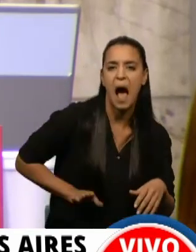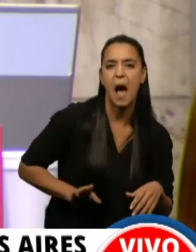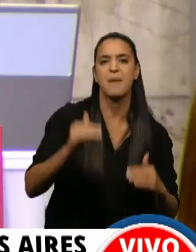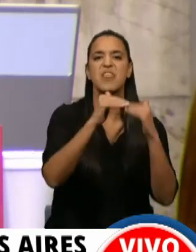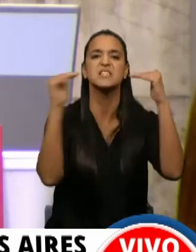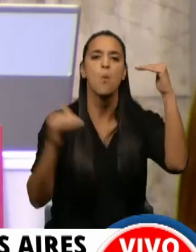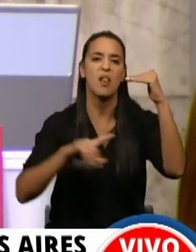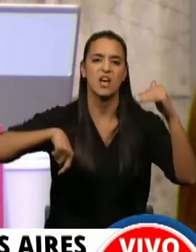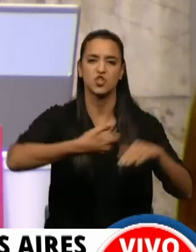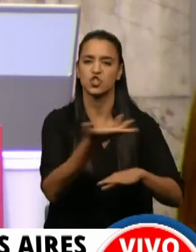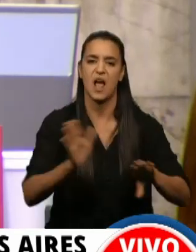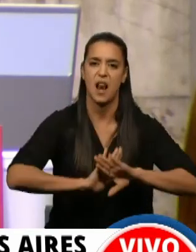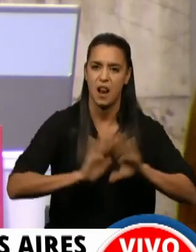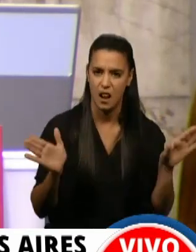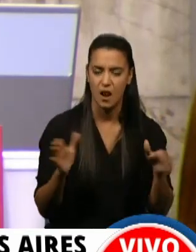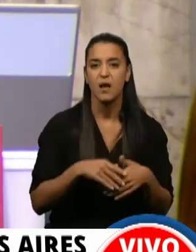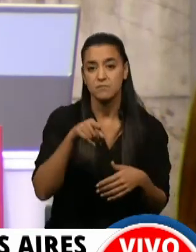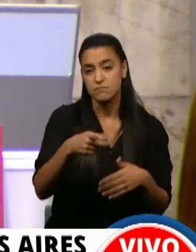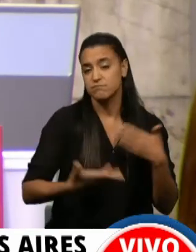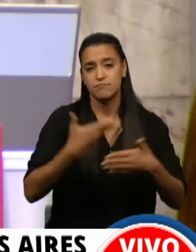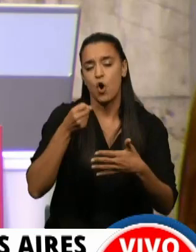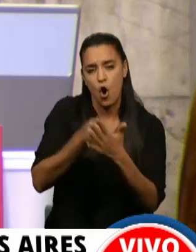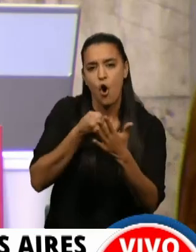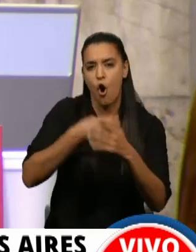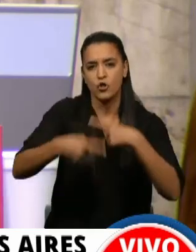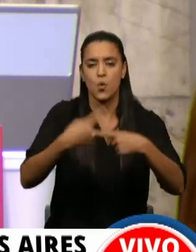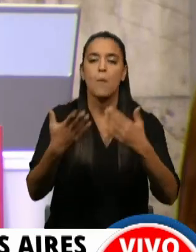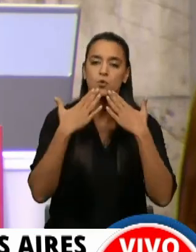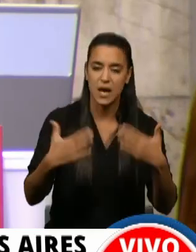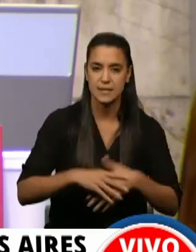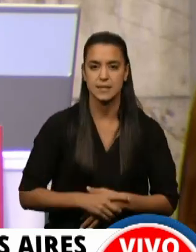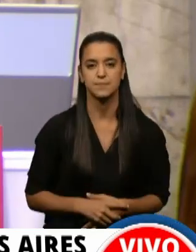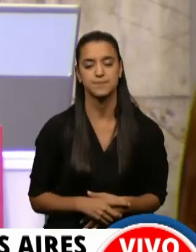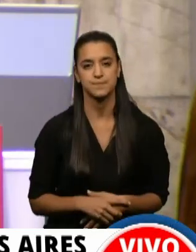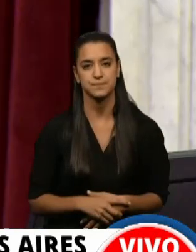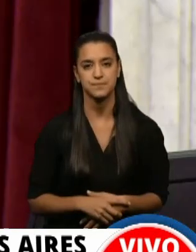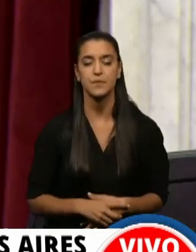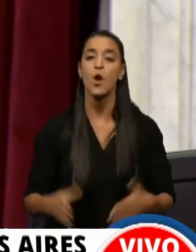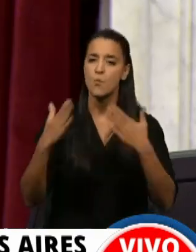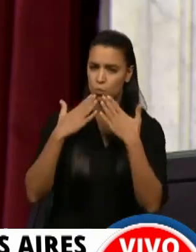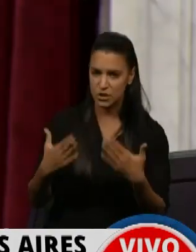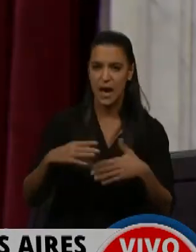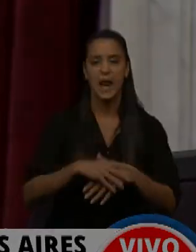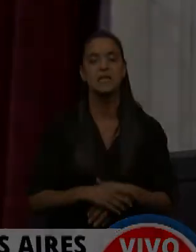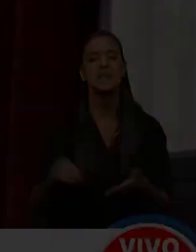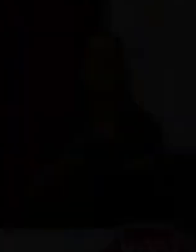la desigualdad social por la cual vamos a seguir luchando. Muchísimas gracias. Muchas gracias, diputado.